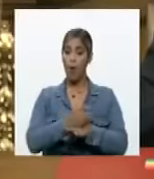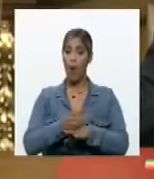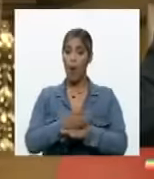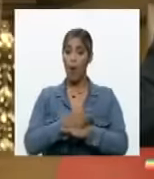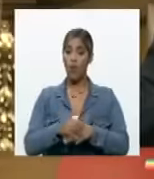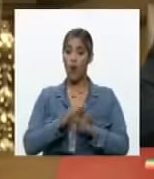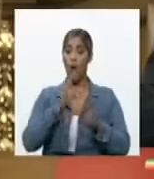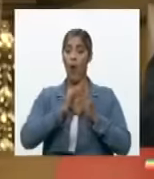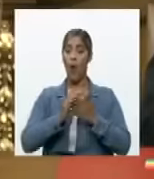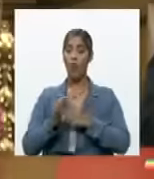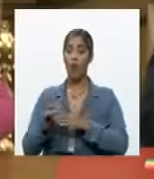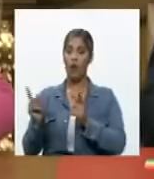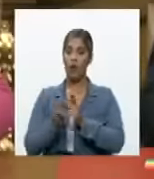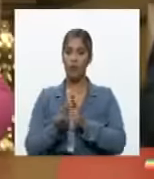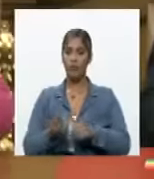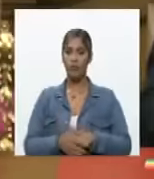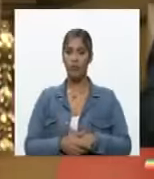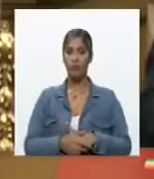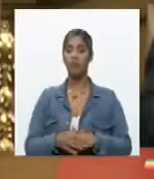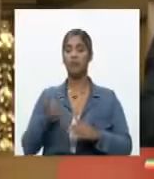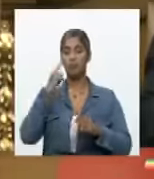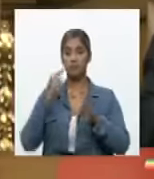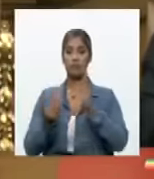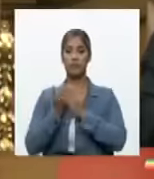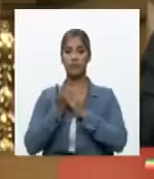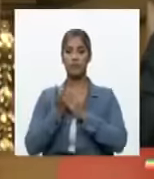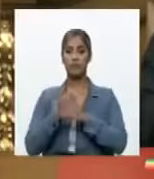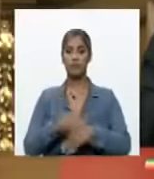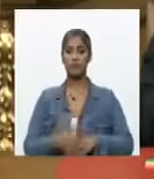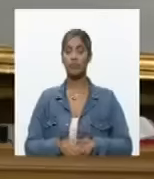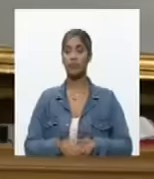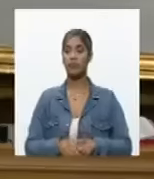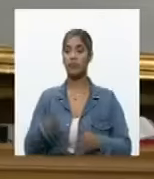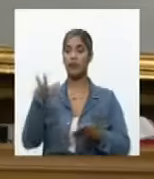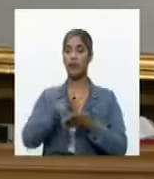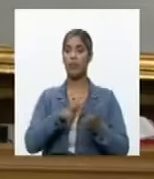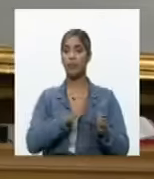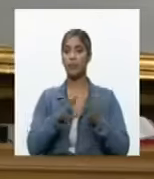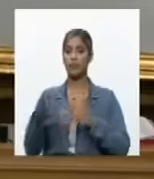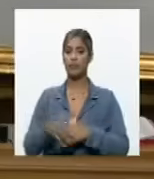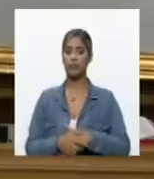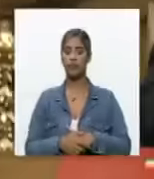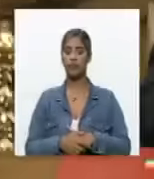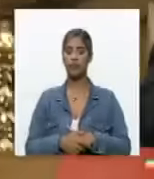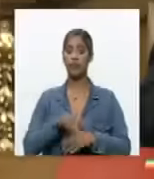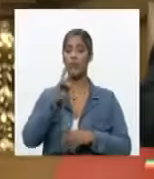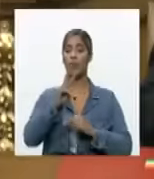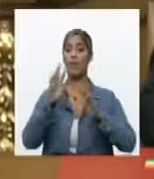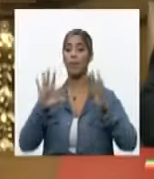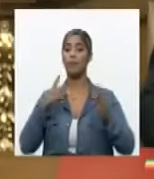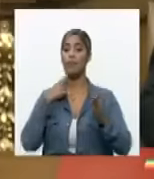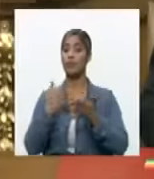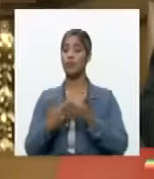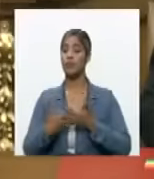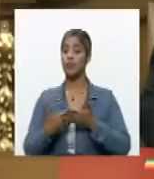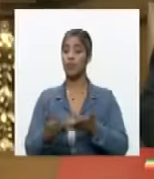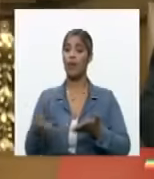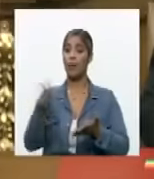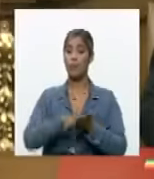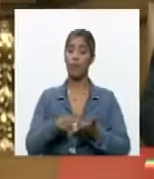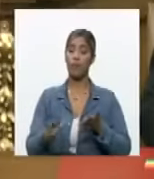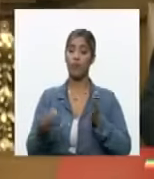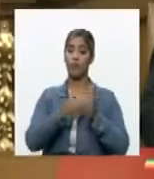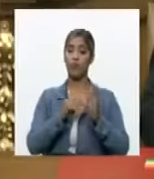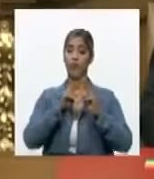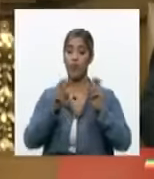de la comuna. Es todo, presidente. En consideración el epígrafe. Queda aprobado. Siguiente. 29. Se propone aprobar la incorporación